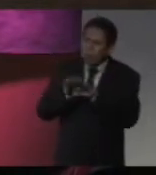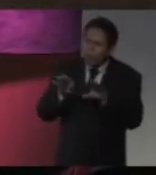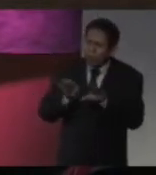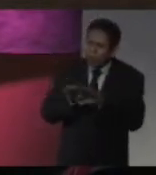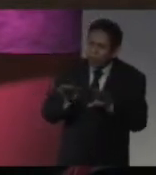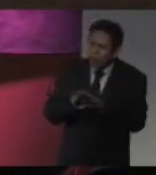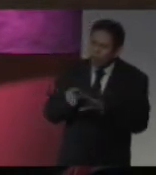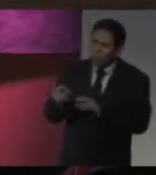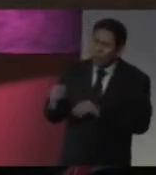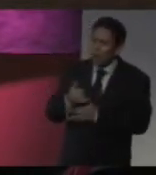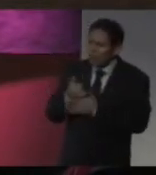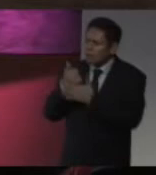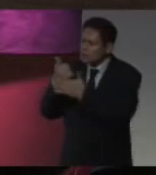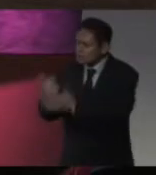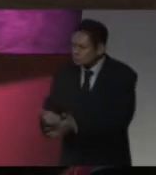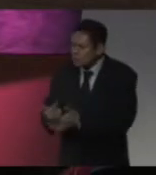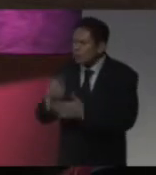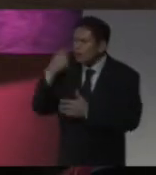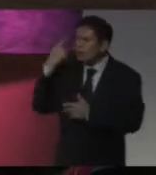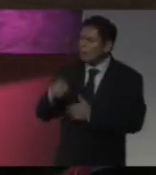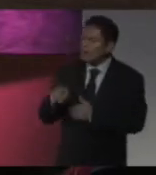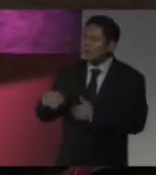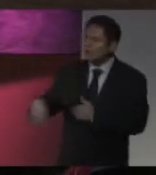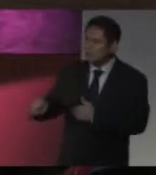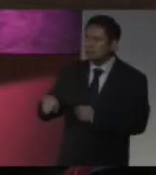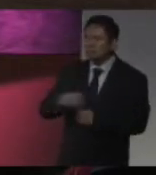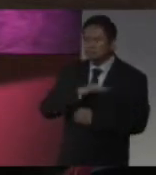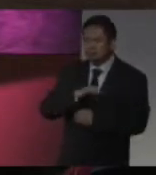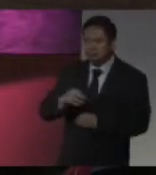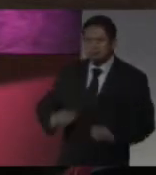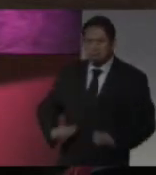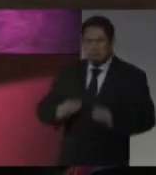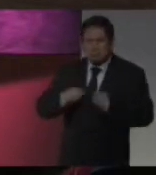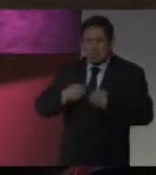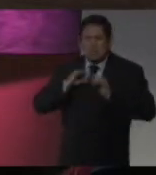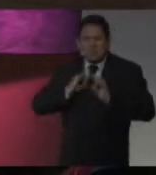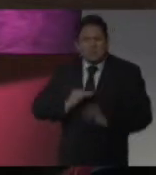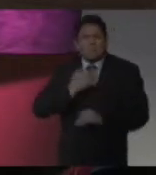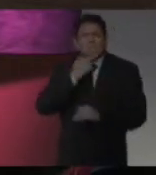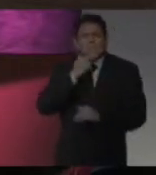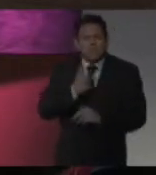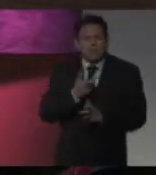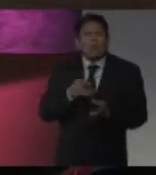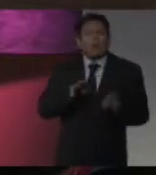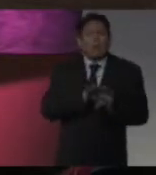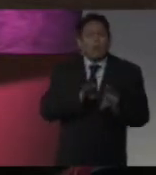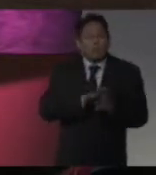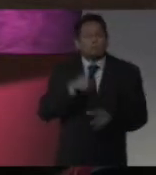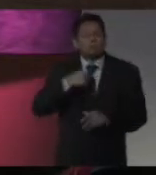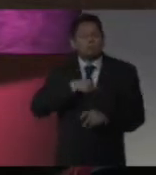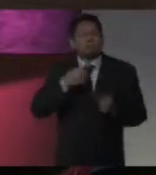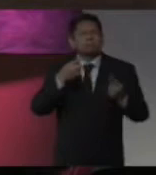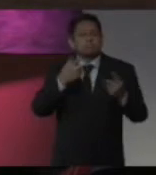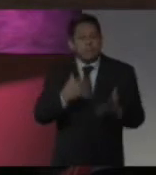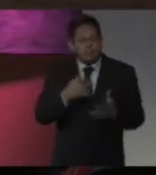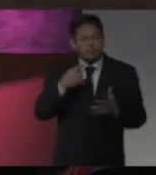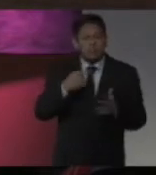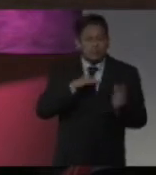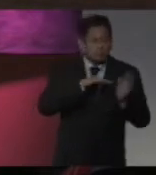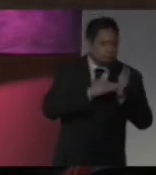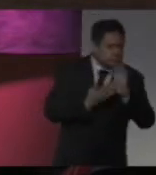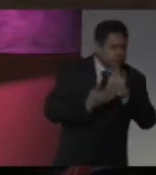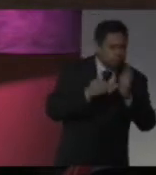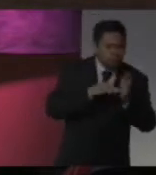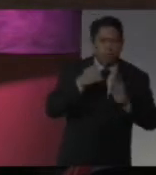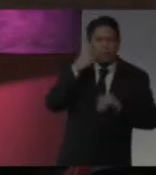que transformar nuestra estrategia, ¿verdad? Para que realmente desde nuestro enfoque feminista que